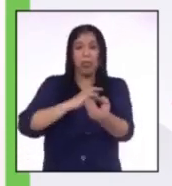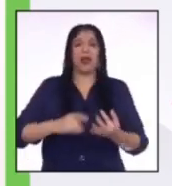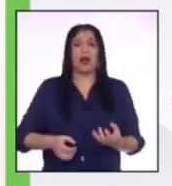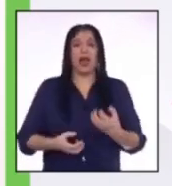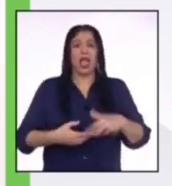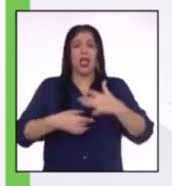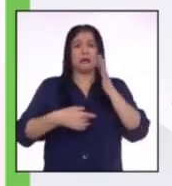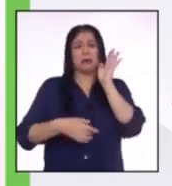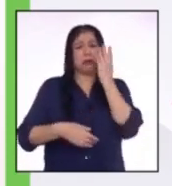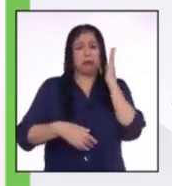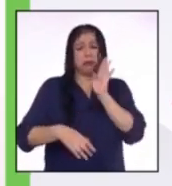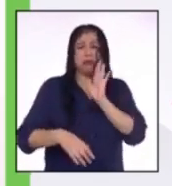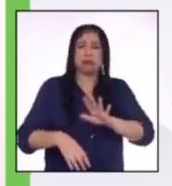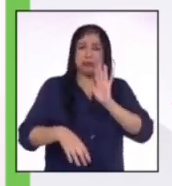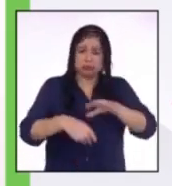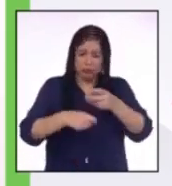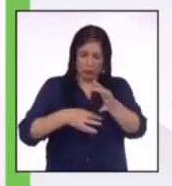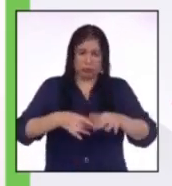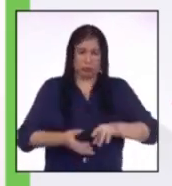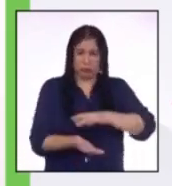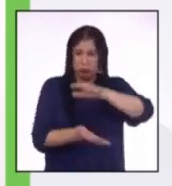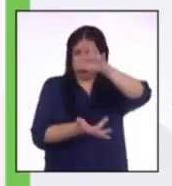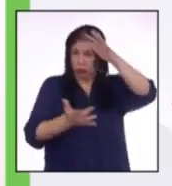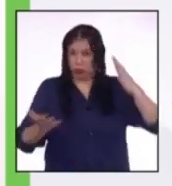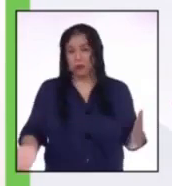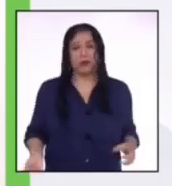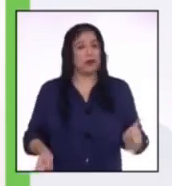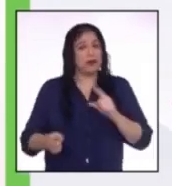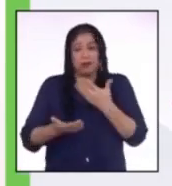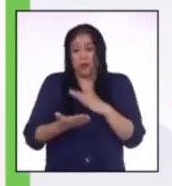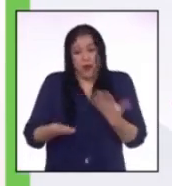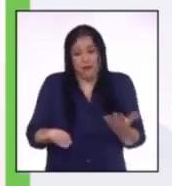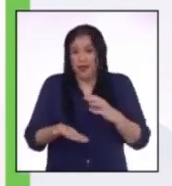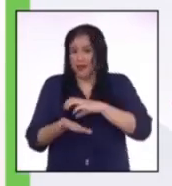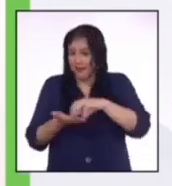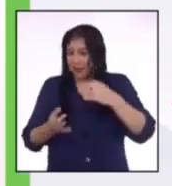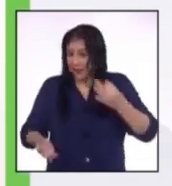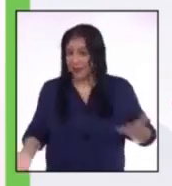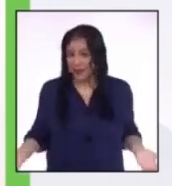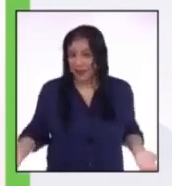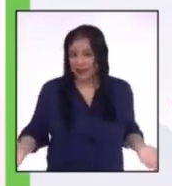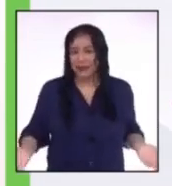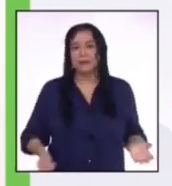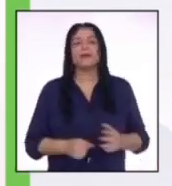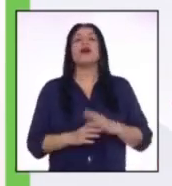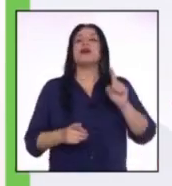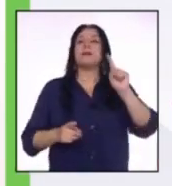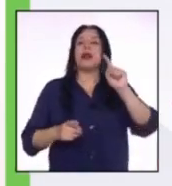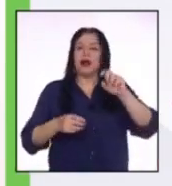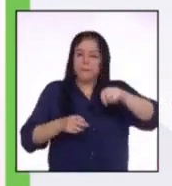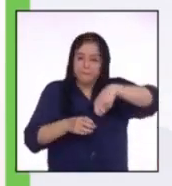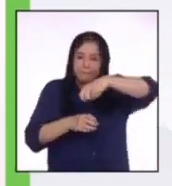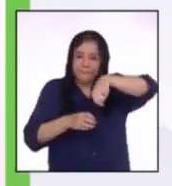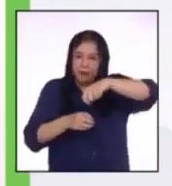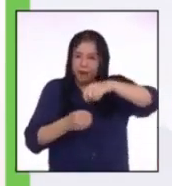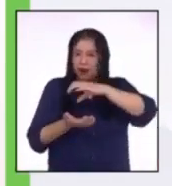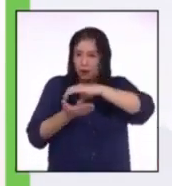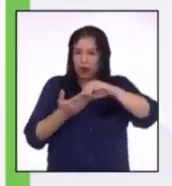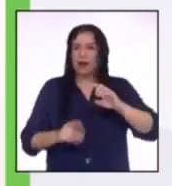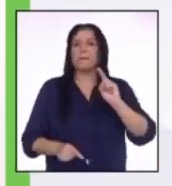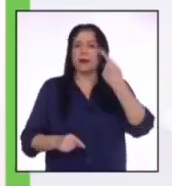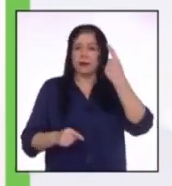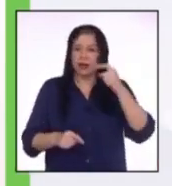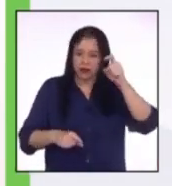y probablemente el horno y por supuesto no habría qué para preparar uno